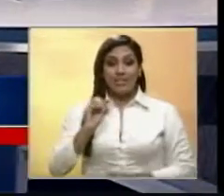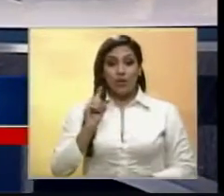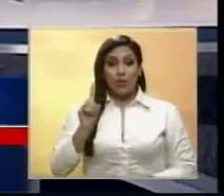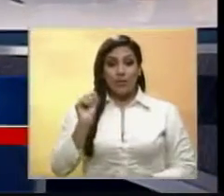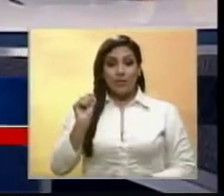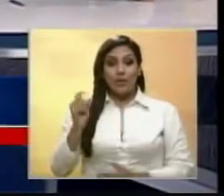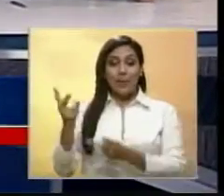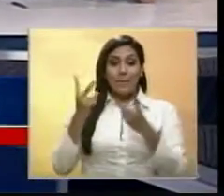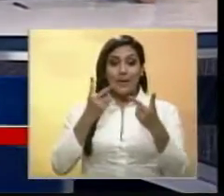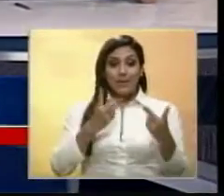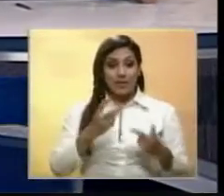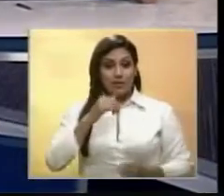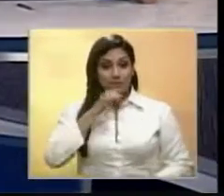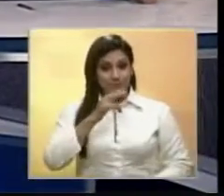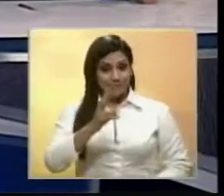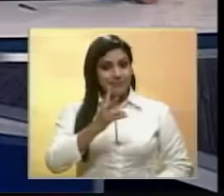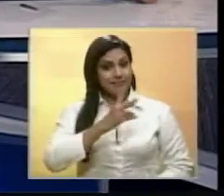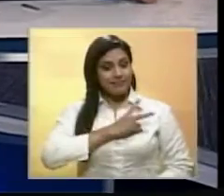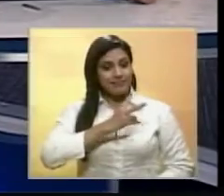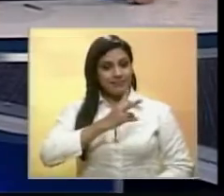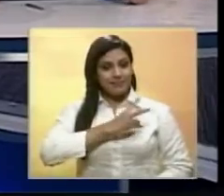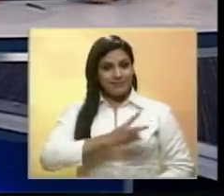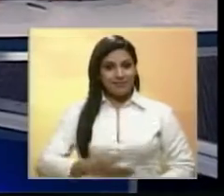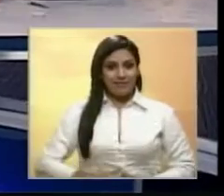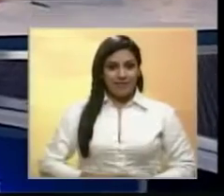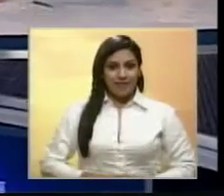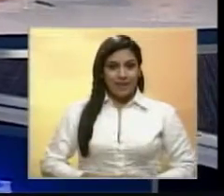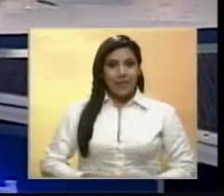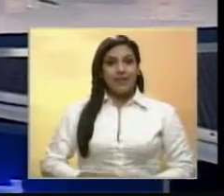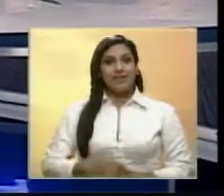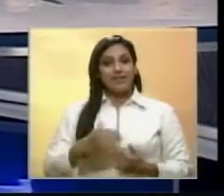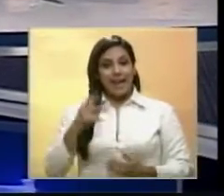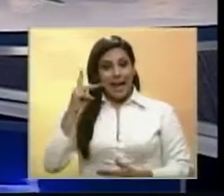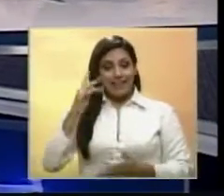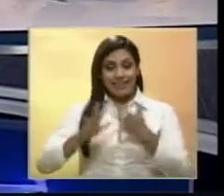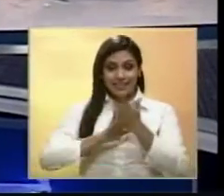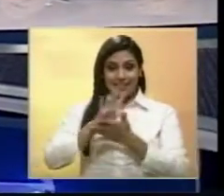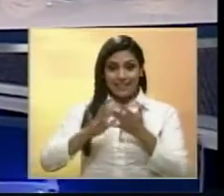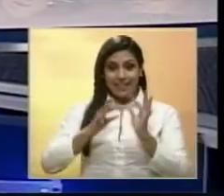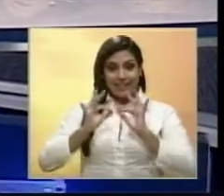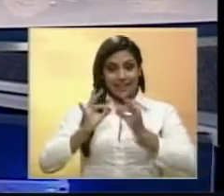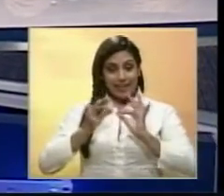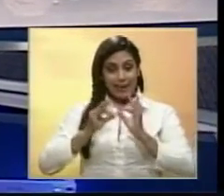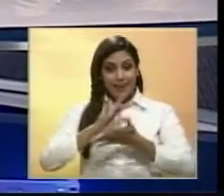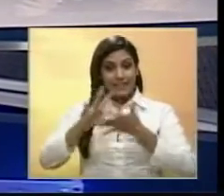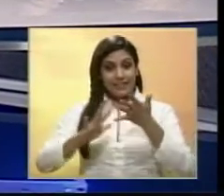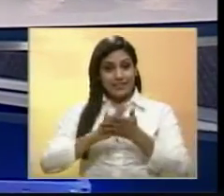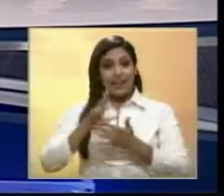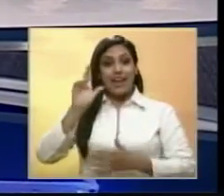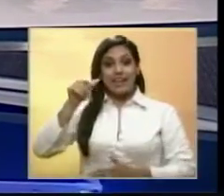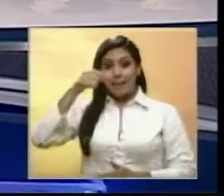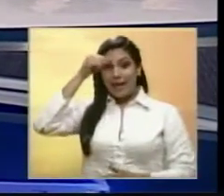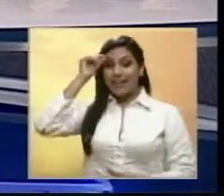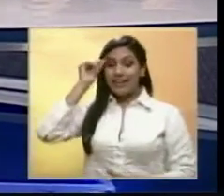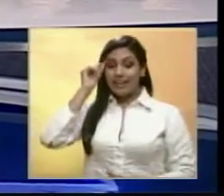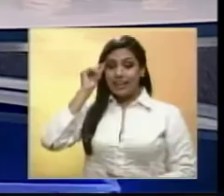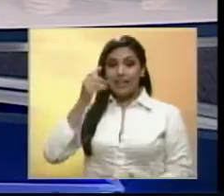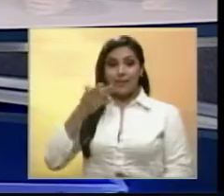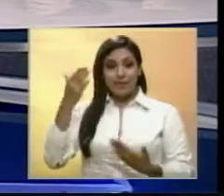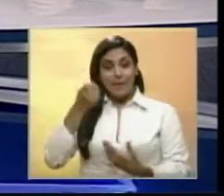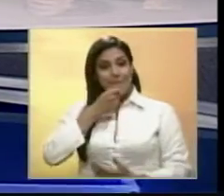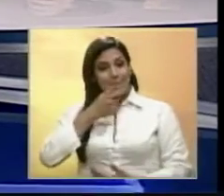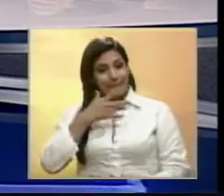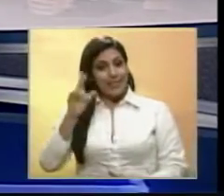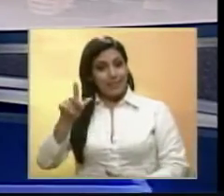12:01. Bienvenidos a la emisión meridiana de su noticiero Venevisión. Katy Mendoza, nuestra intérprete de señas. Endrina Yepes, bella